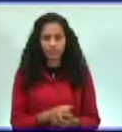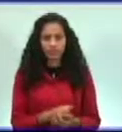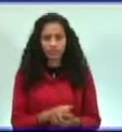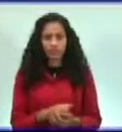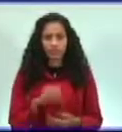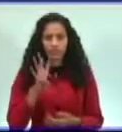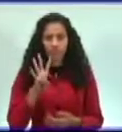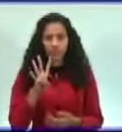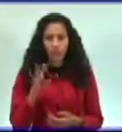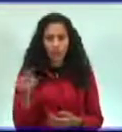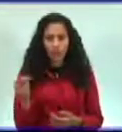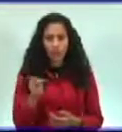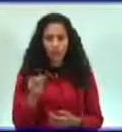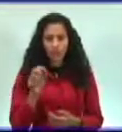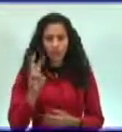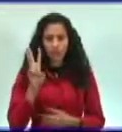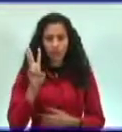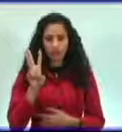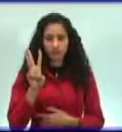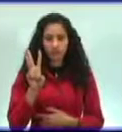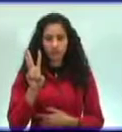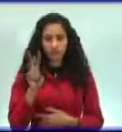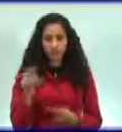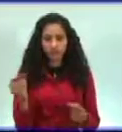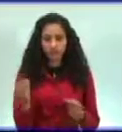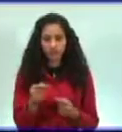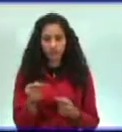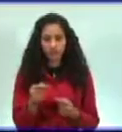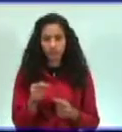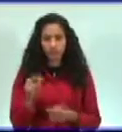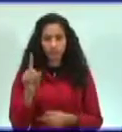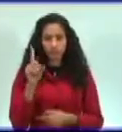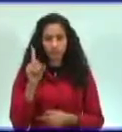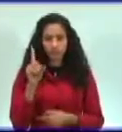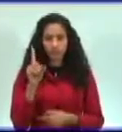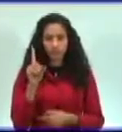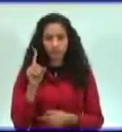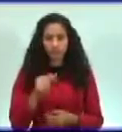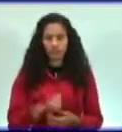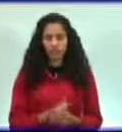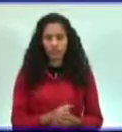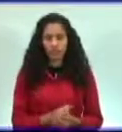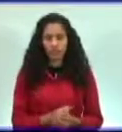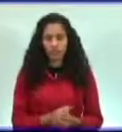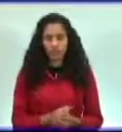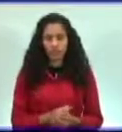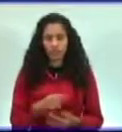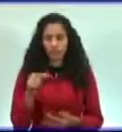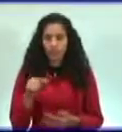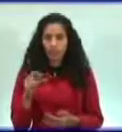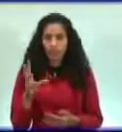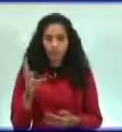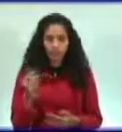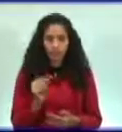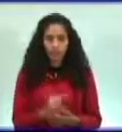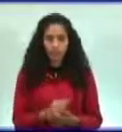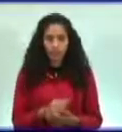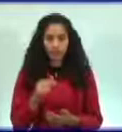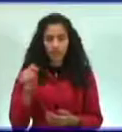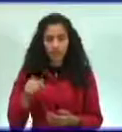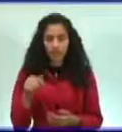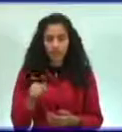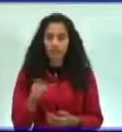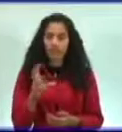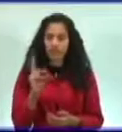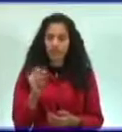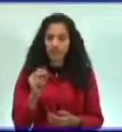4 menos 3 es igual a 1. hemos calculado y a este